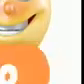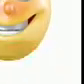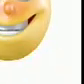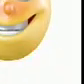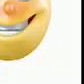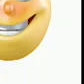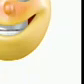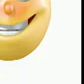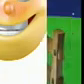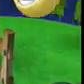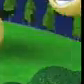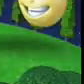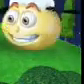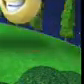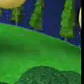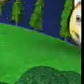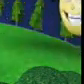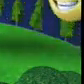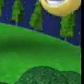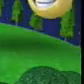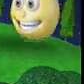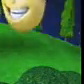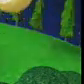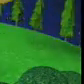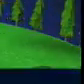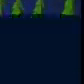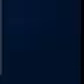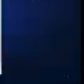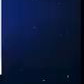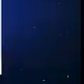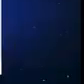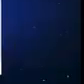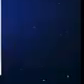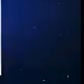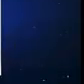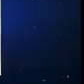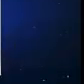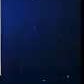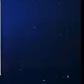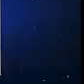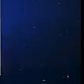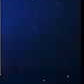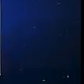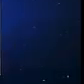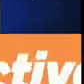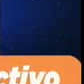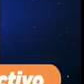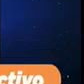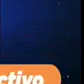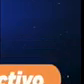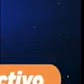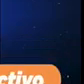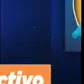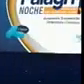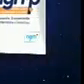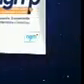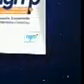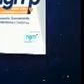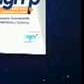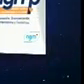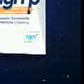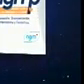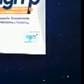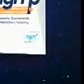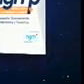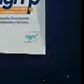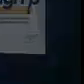Palagrip efectivo. Y cuando vayas a dormir, prueba Palagrip noche efectivo.